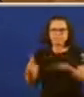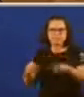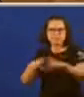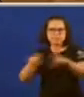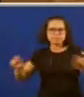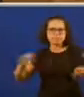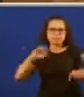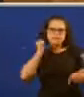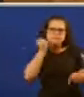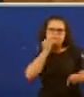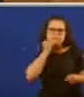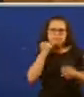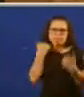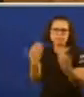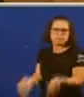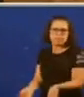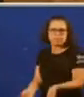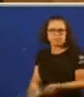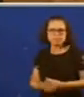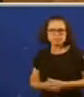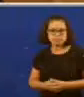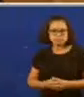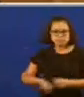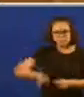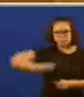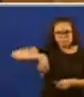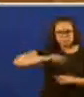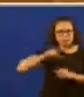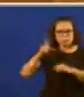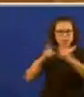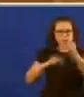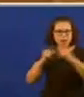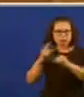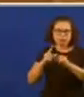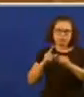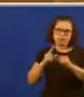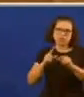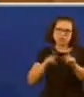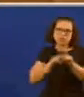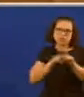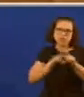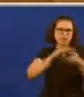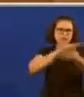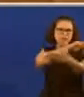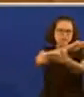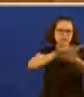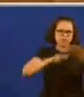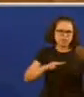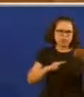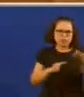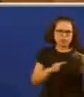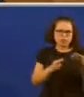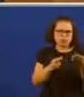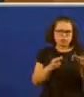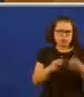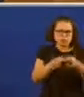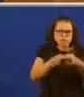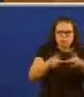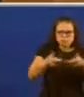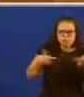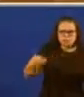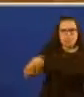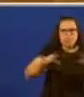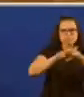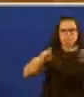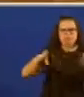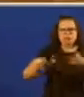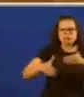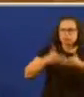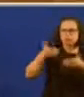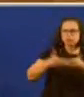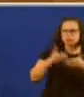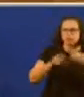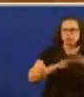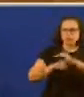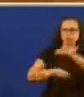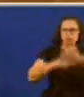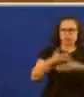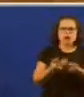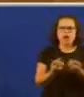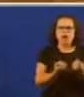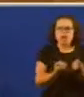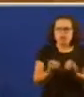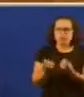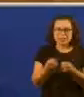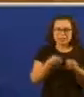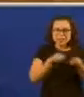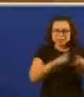non sempre vamos defender que este país necesita industrializarse desenvolverse e innovar pero este desde logo